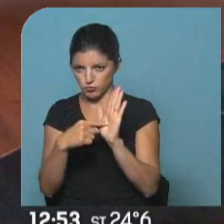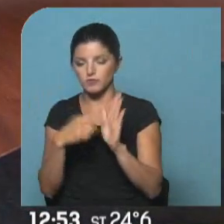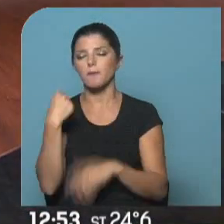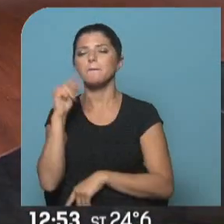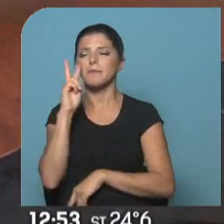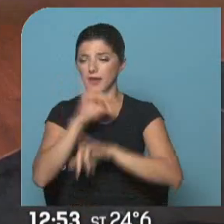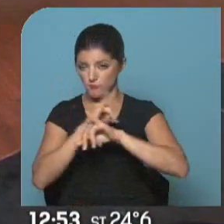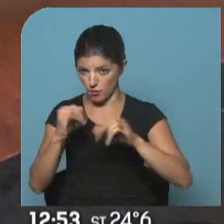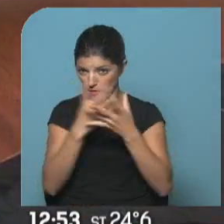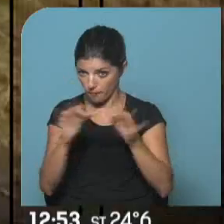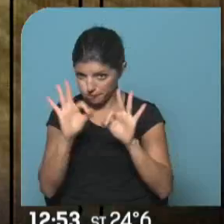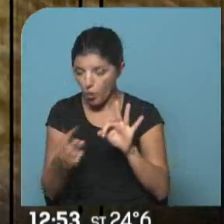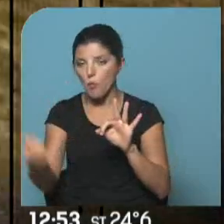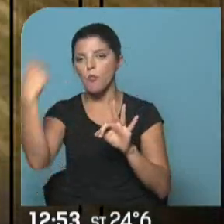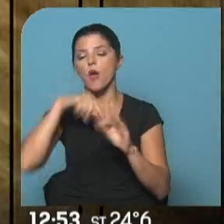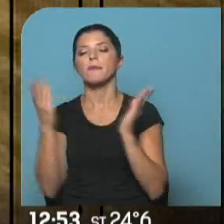y lo analizamos con una experta.